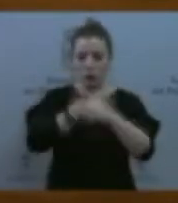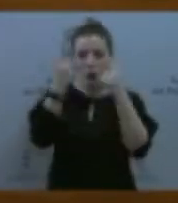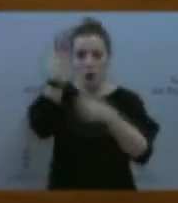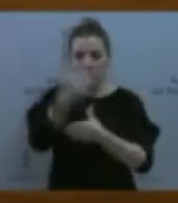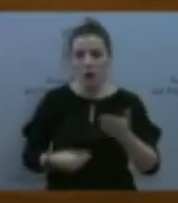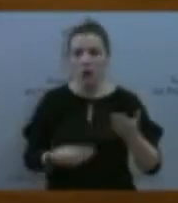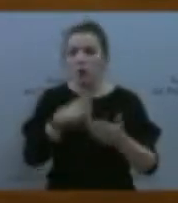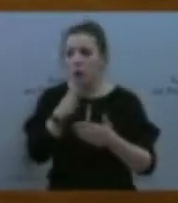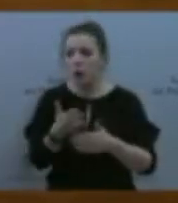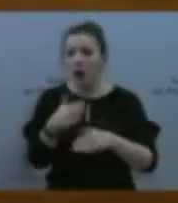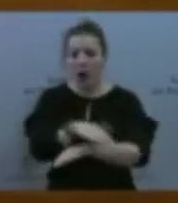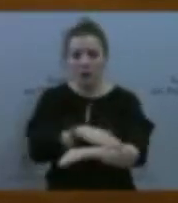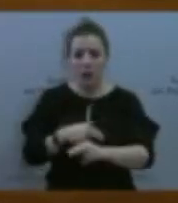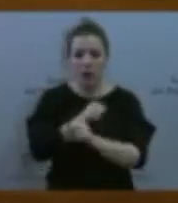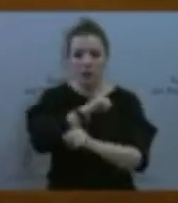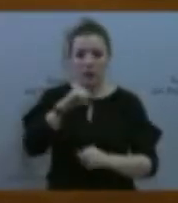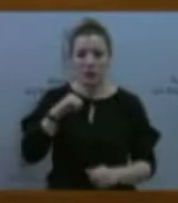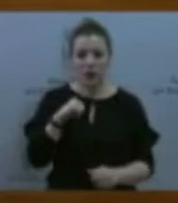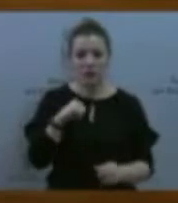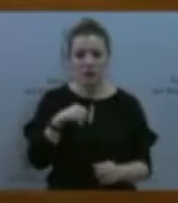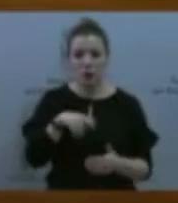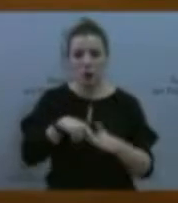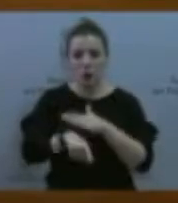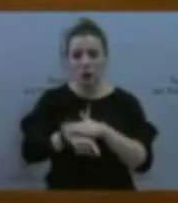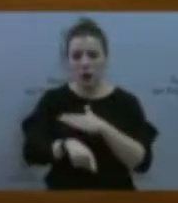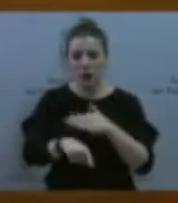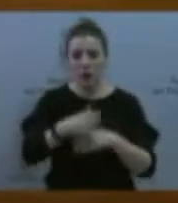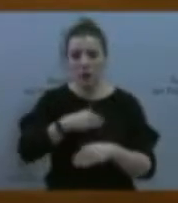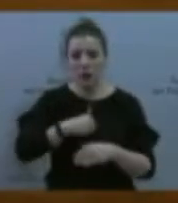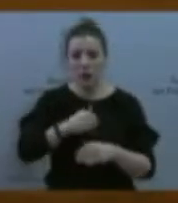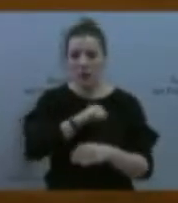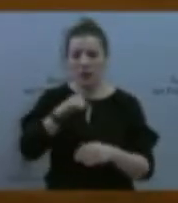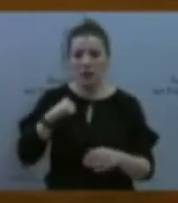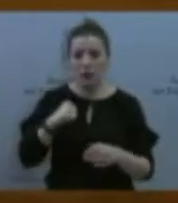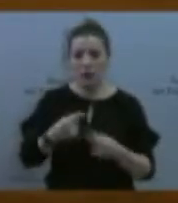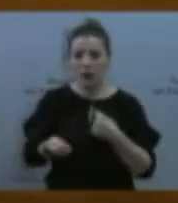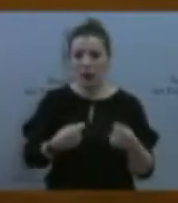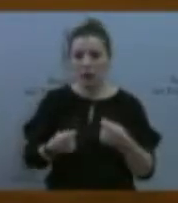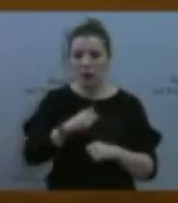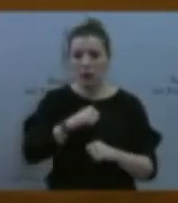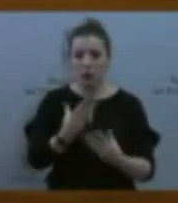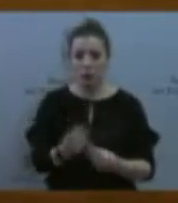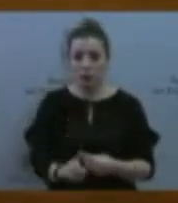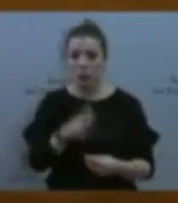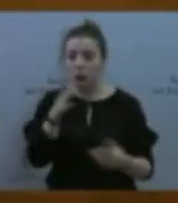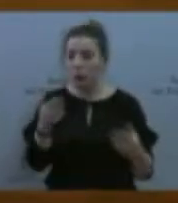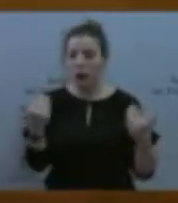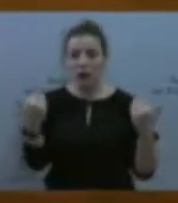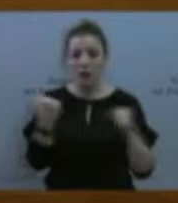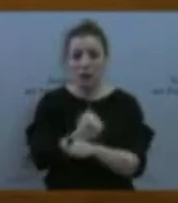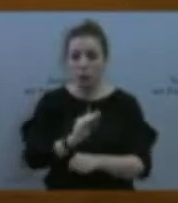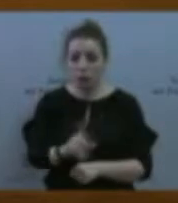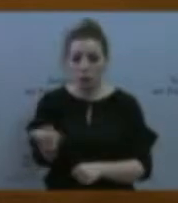la burocracia privada, de los mercados, la gente no suele esperar gran cosa, porque no es su misión. Esto lo hemos, desgraciadamente, incorporado, como si no hubiese una